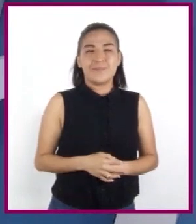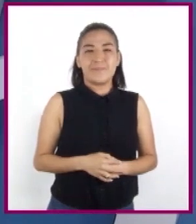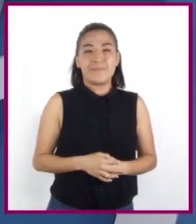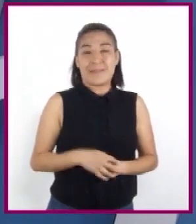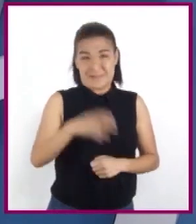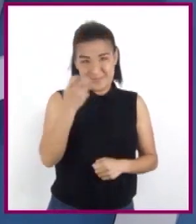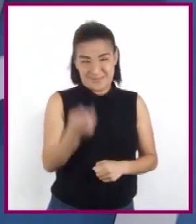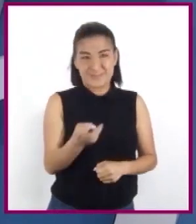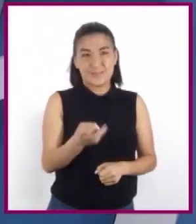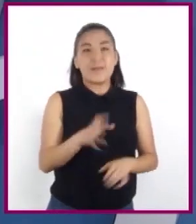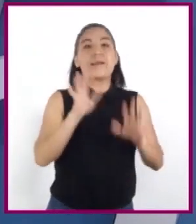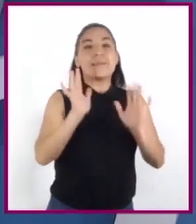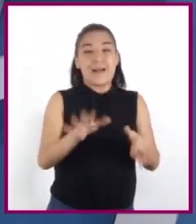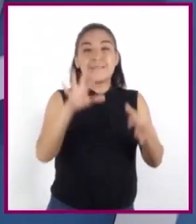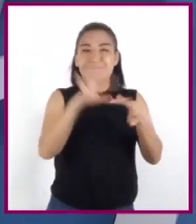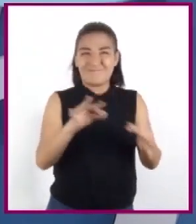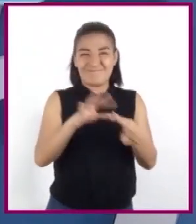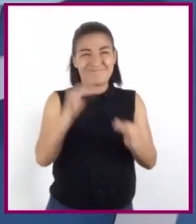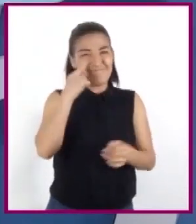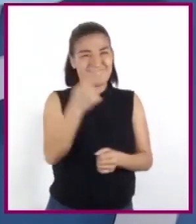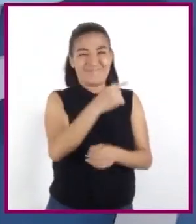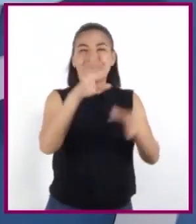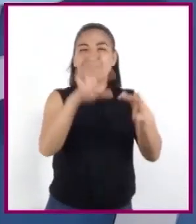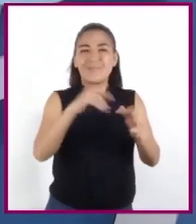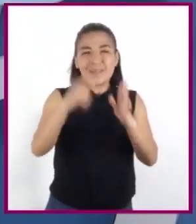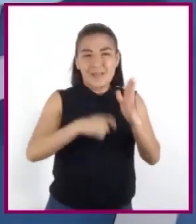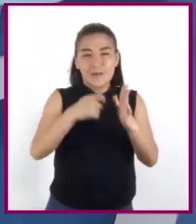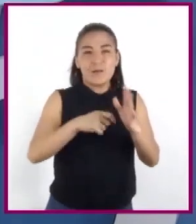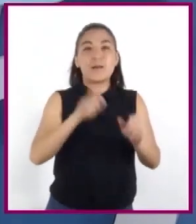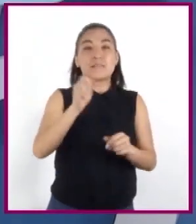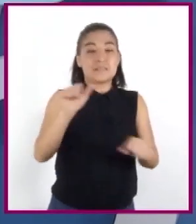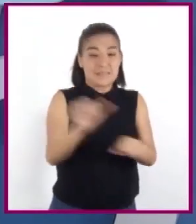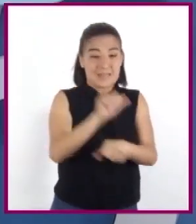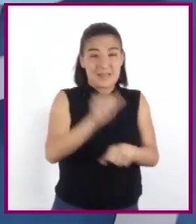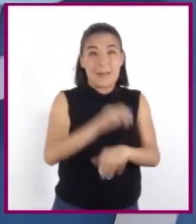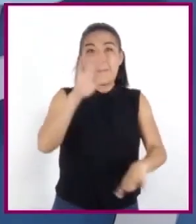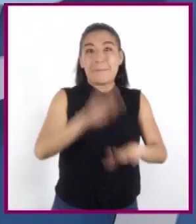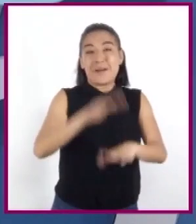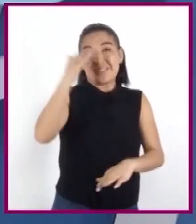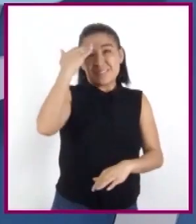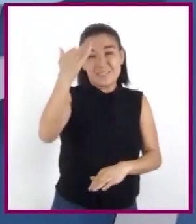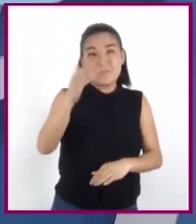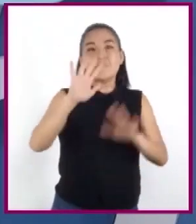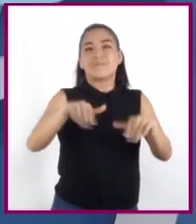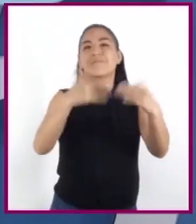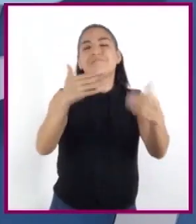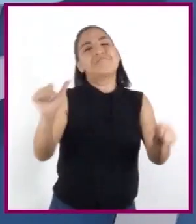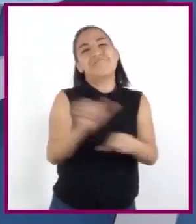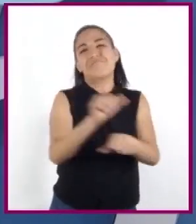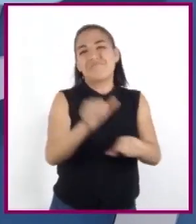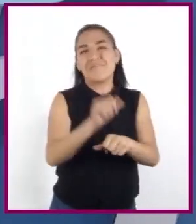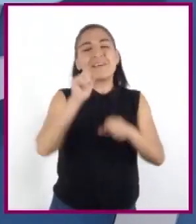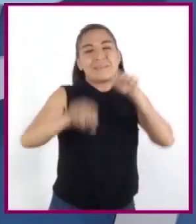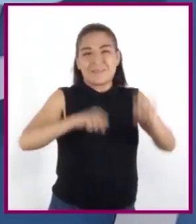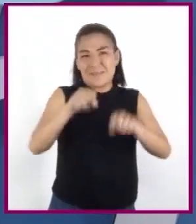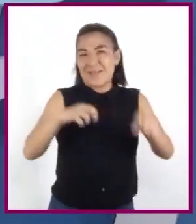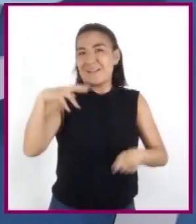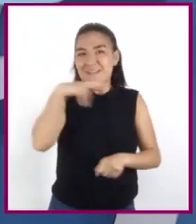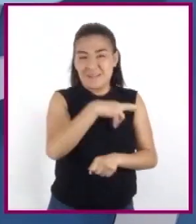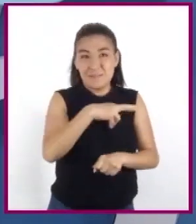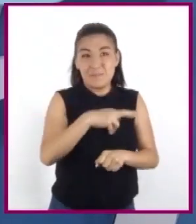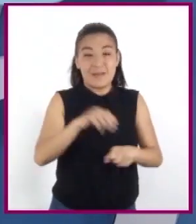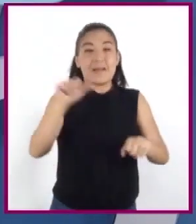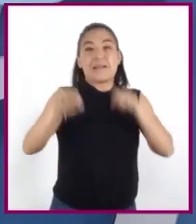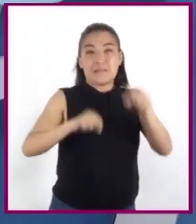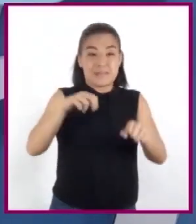Así que, como lo indicó el audiovisual, el vehículo que tarda menor cantidad de tiempo en llegar es la bicicleta. Enseguida llega el auto